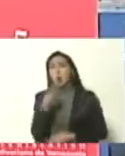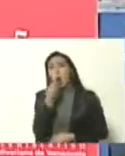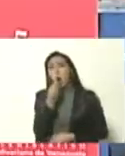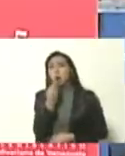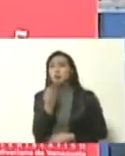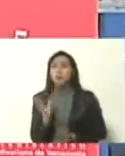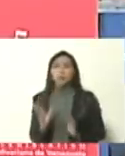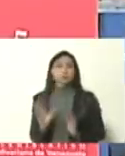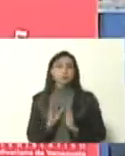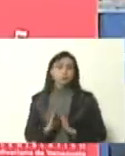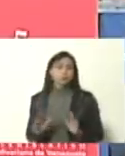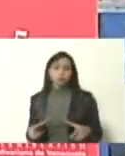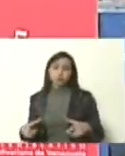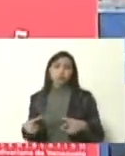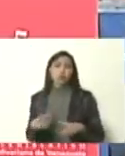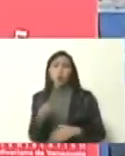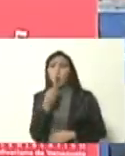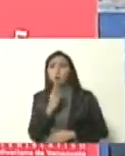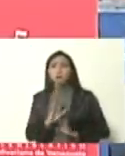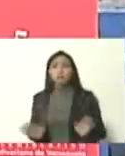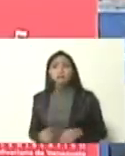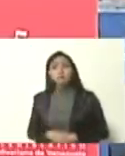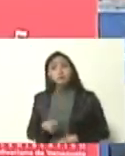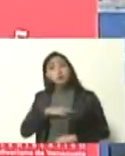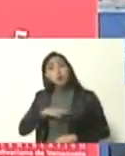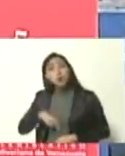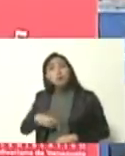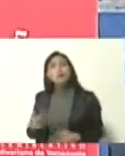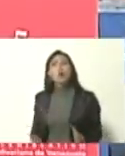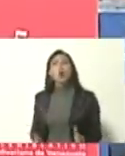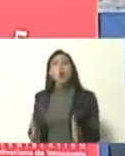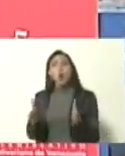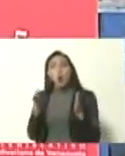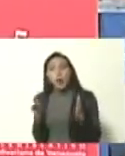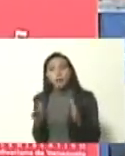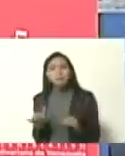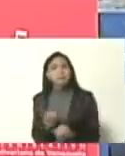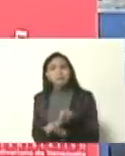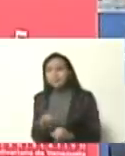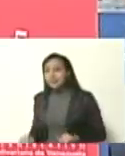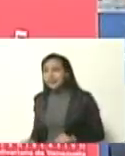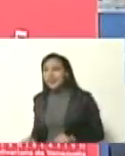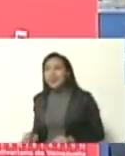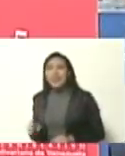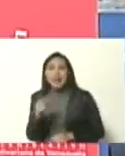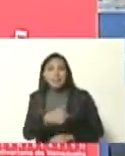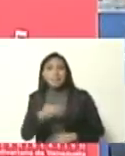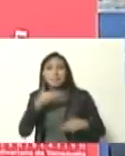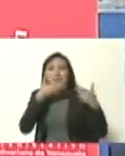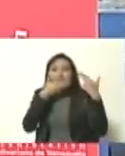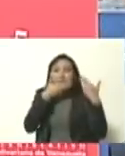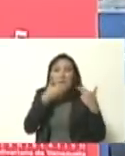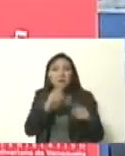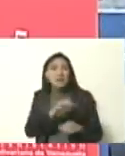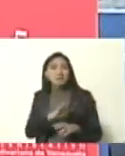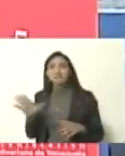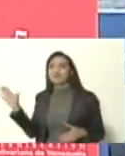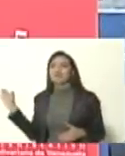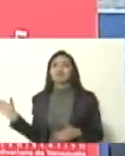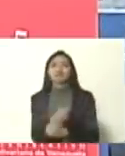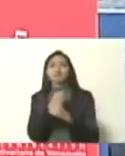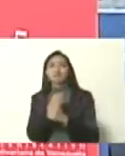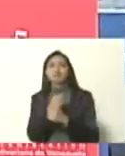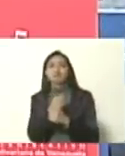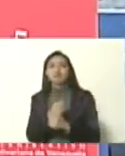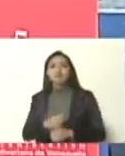almorzando tranquilo, porque hemos logrado detener la acción de estos terroristas. Incluso usted,